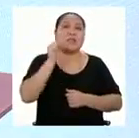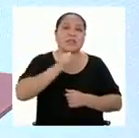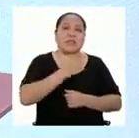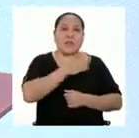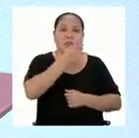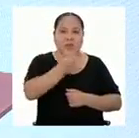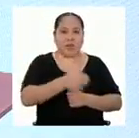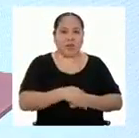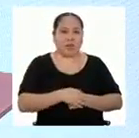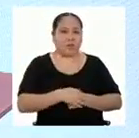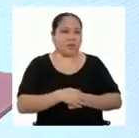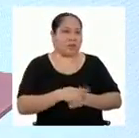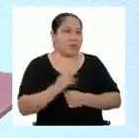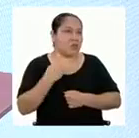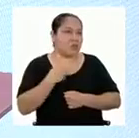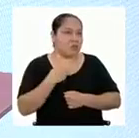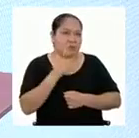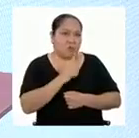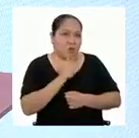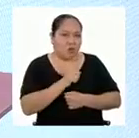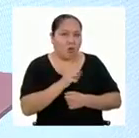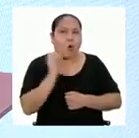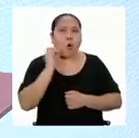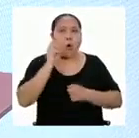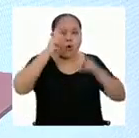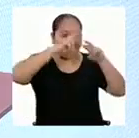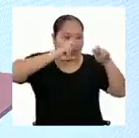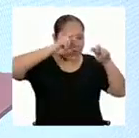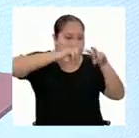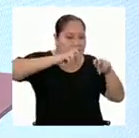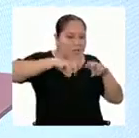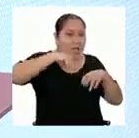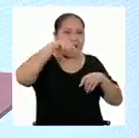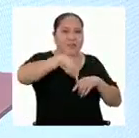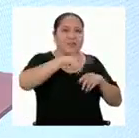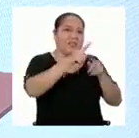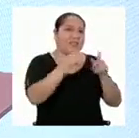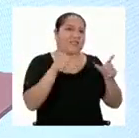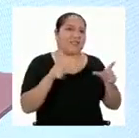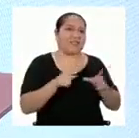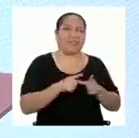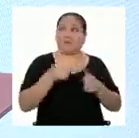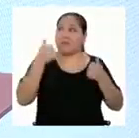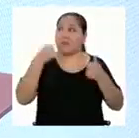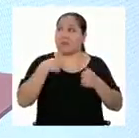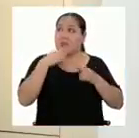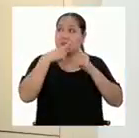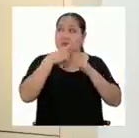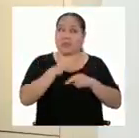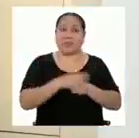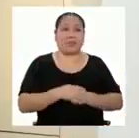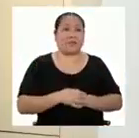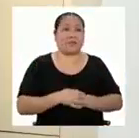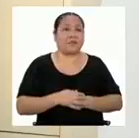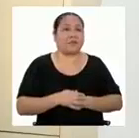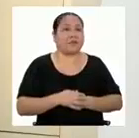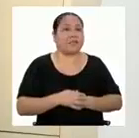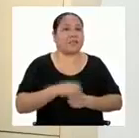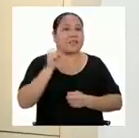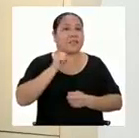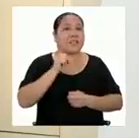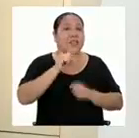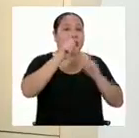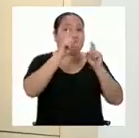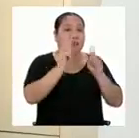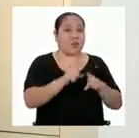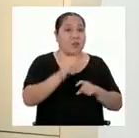allí. Y si no, juraría que ha investigado muy bien sobre el lugar. ¿Estuvo bien o mal mi respuesta? La pregunta que te